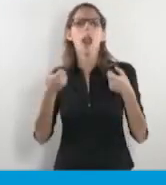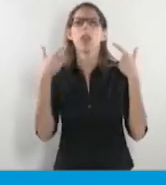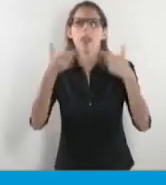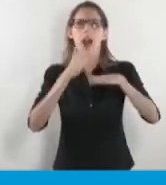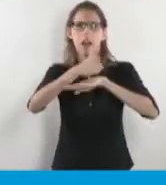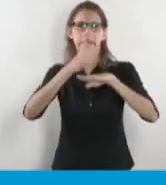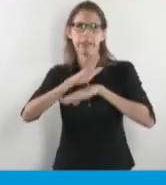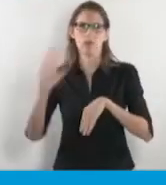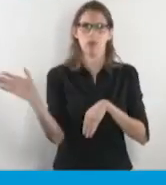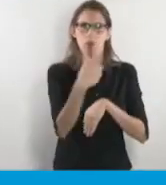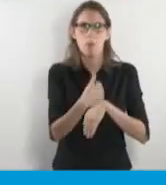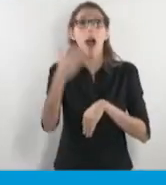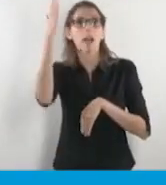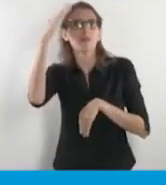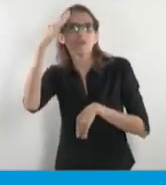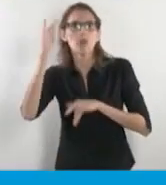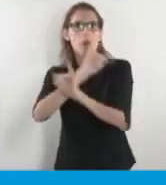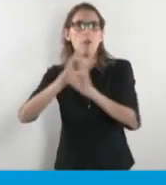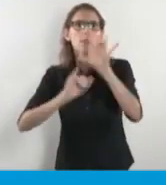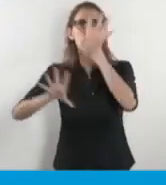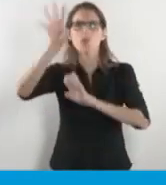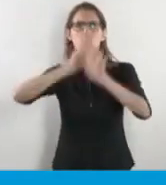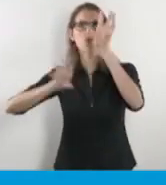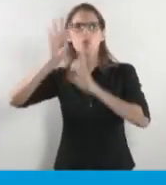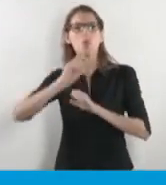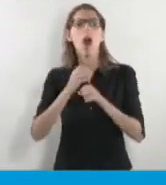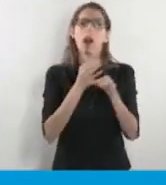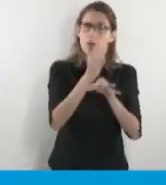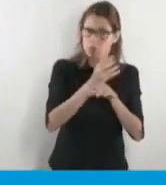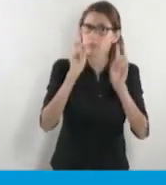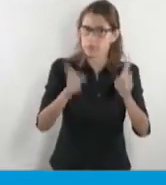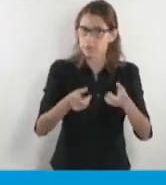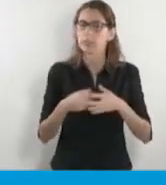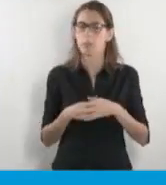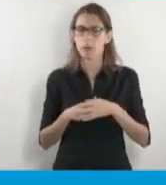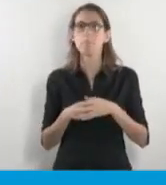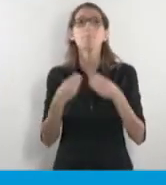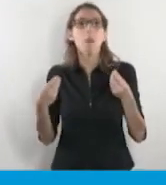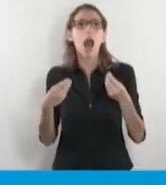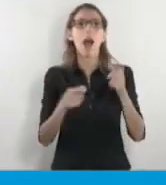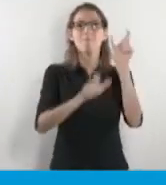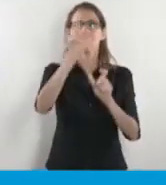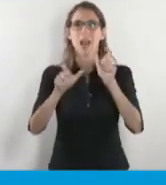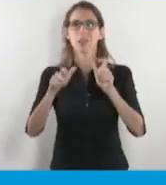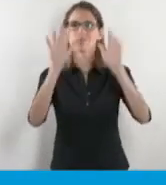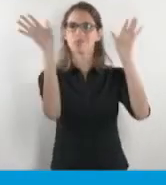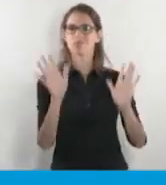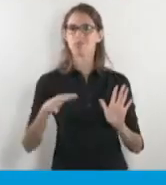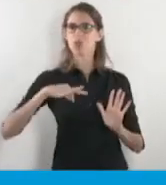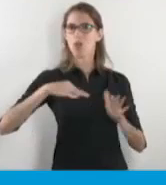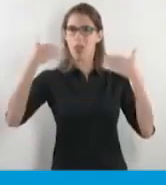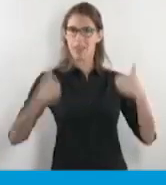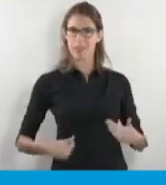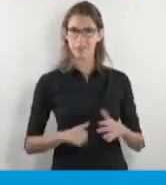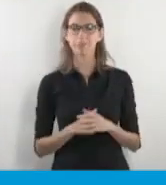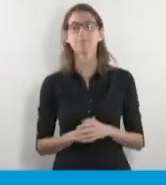a la cultura la educación para para formar ciudadanos te pregunto en ese